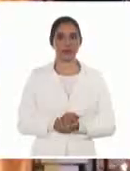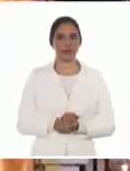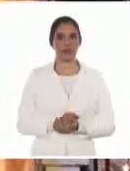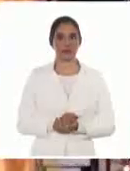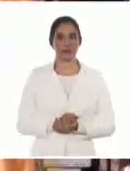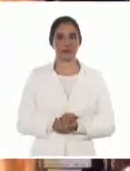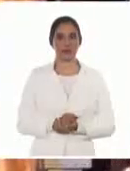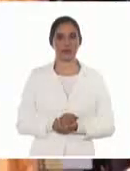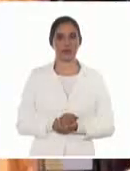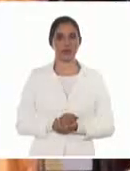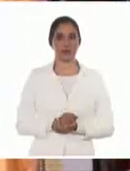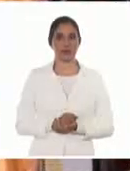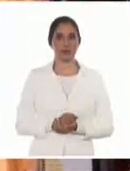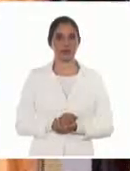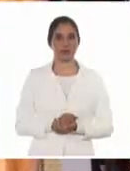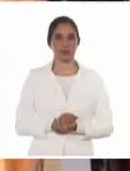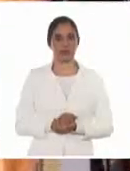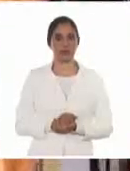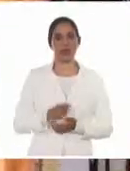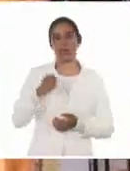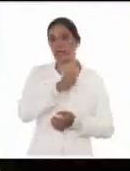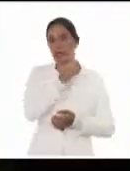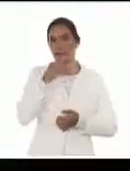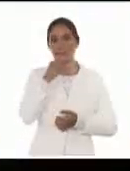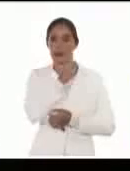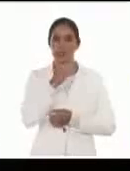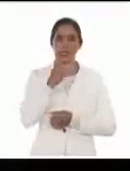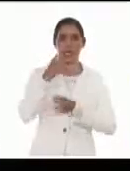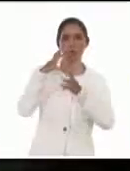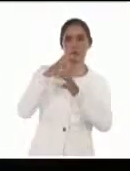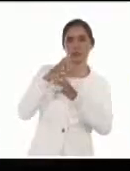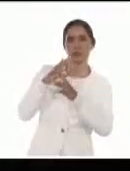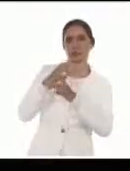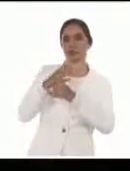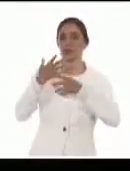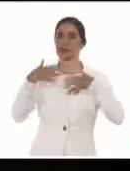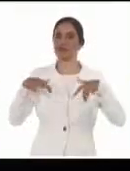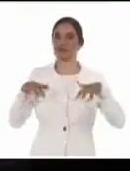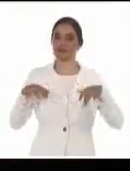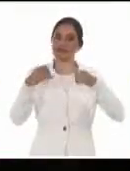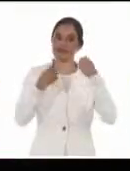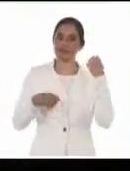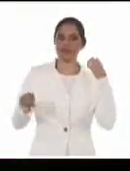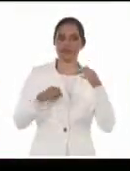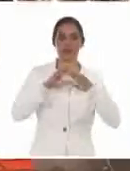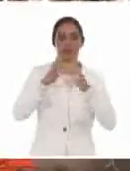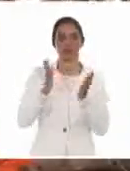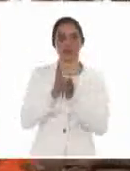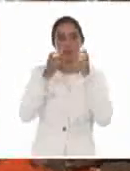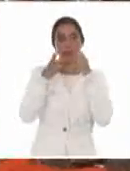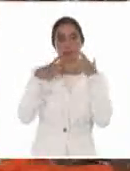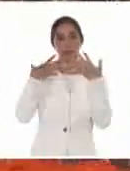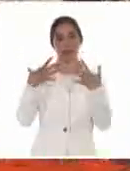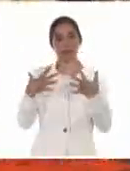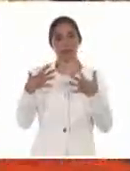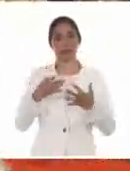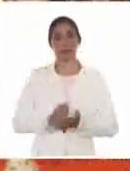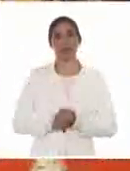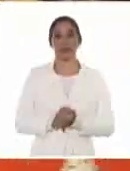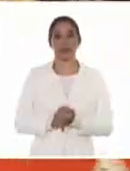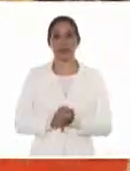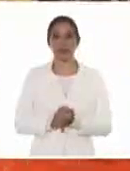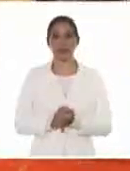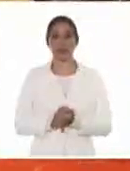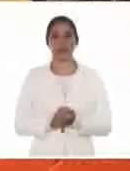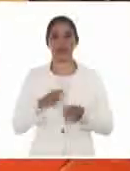Se expresan los instrumentos con total libertad y la música, que es única familia, unirá voluntades. El Festival Jazz Plaza